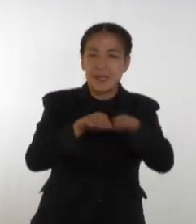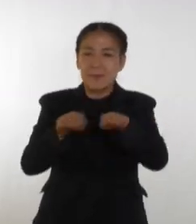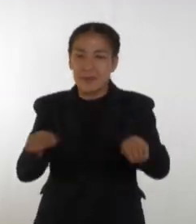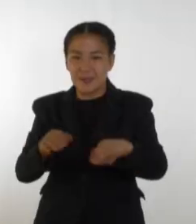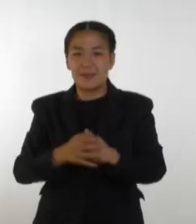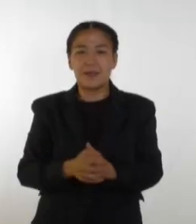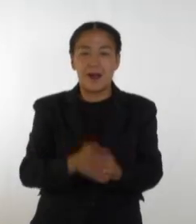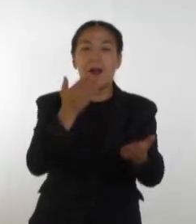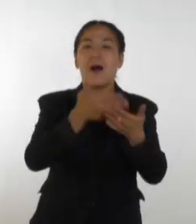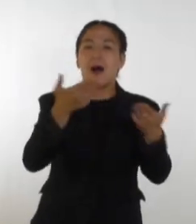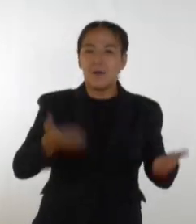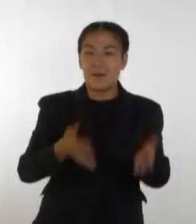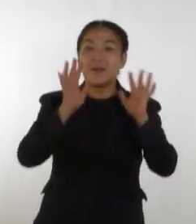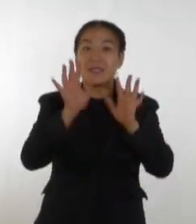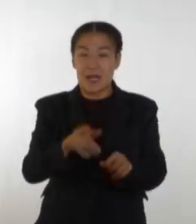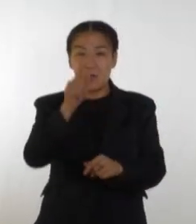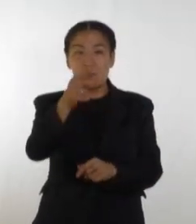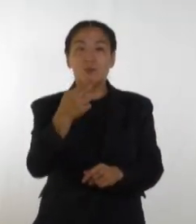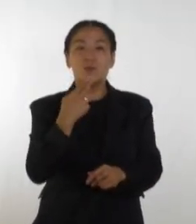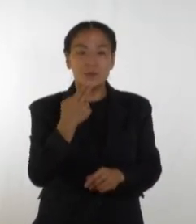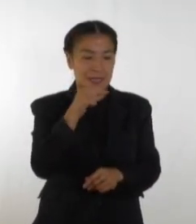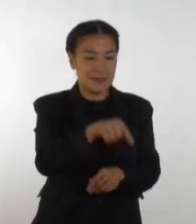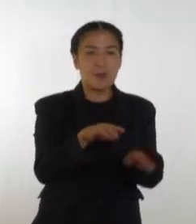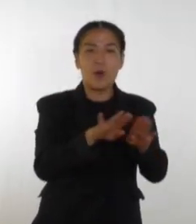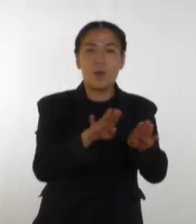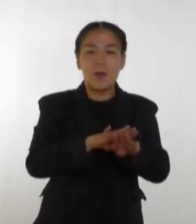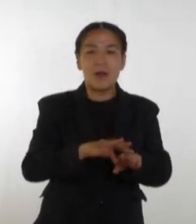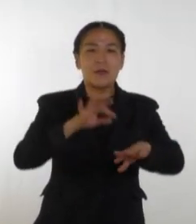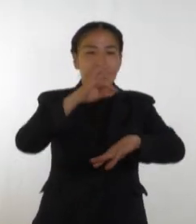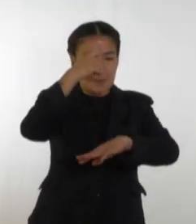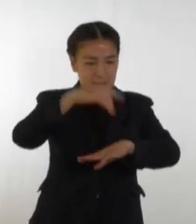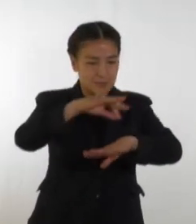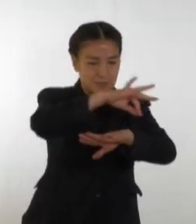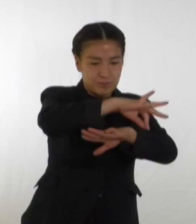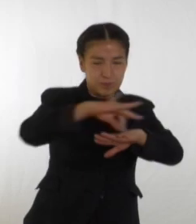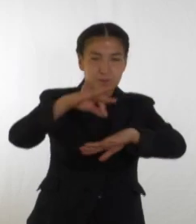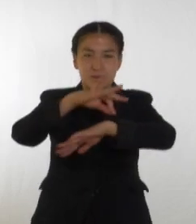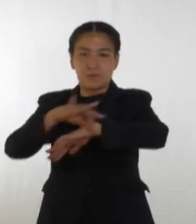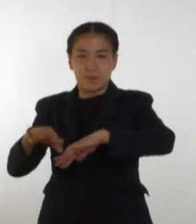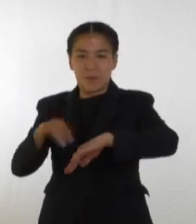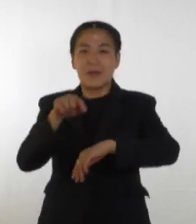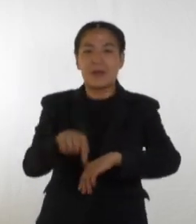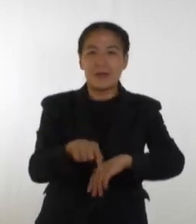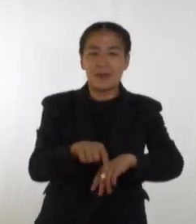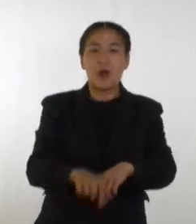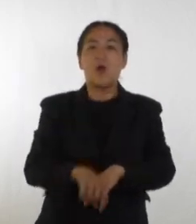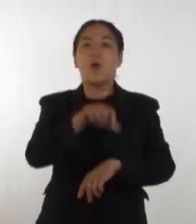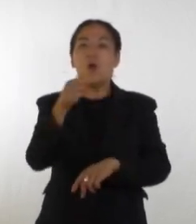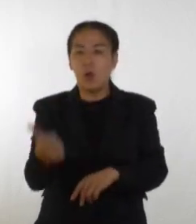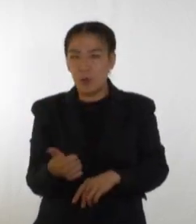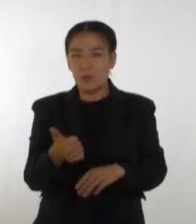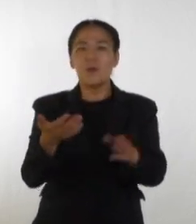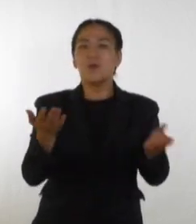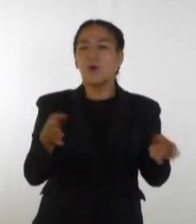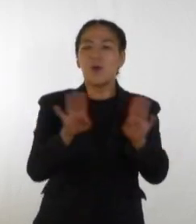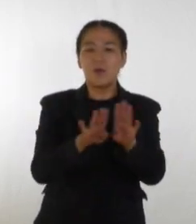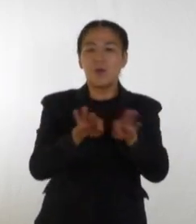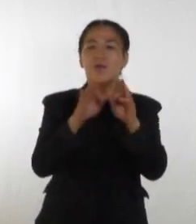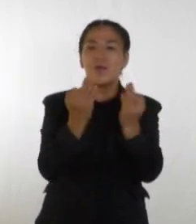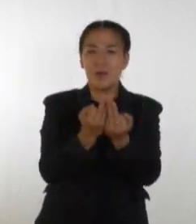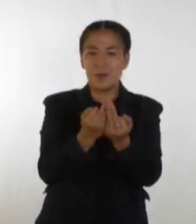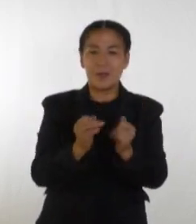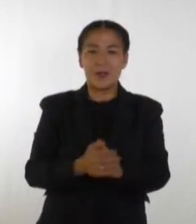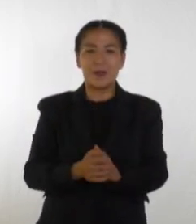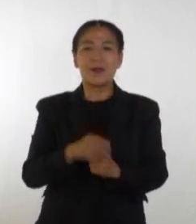Así es. Ahora sí, una vez que utilizamos nuestra guía para marcar los pequeños triángulos, el siguiente